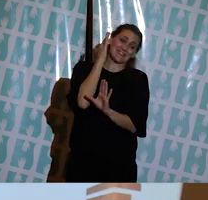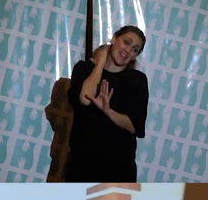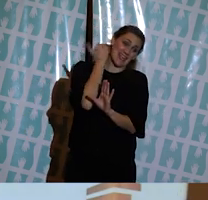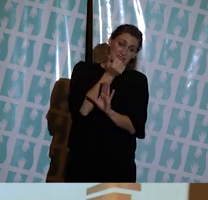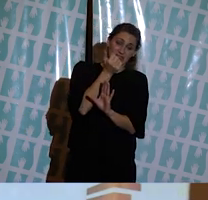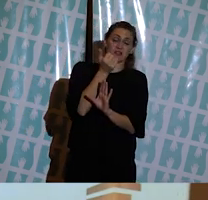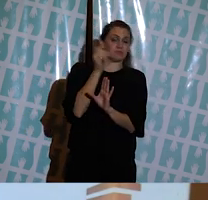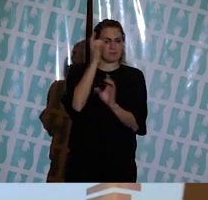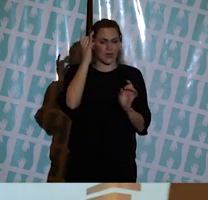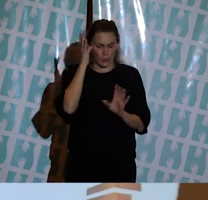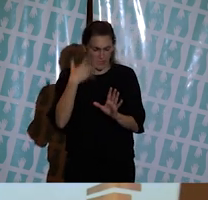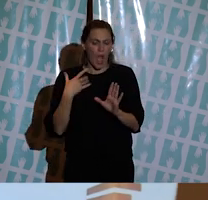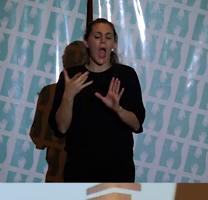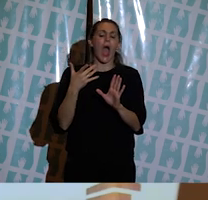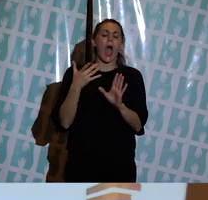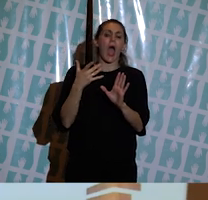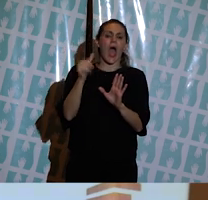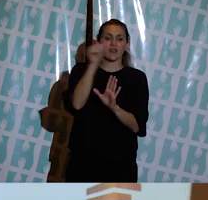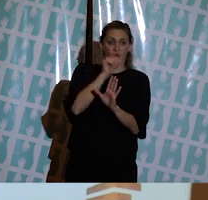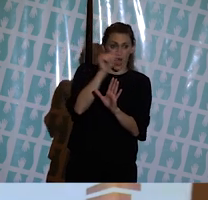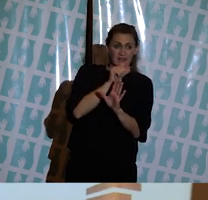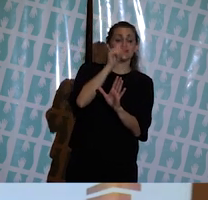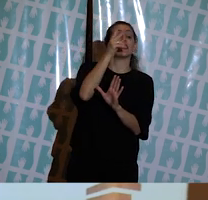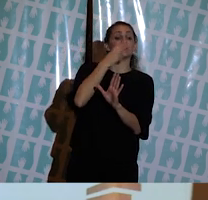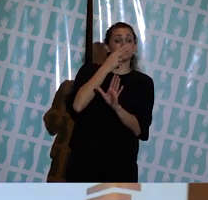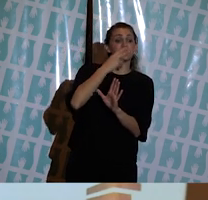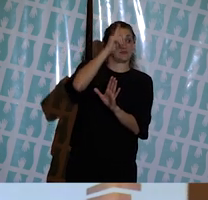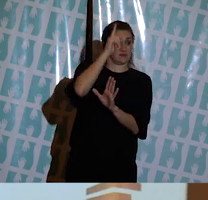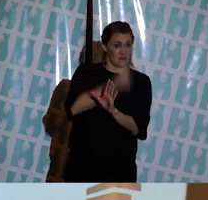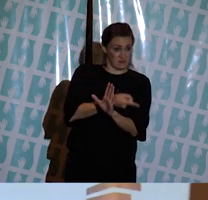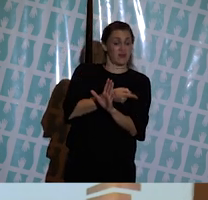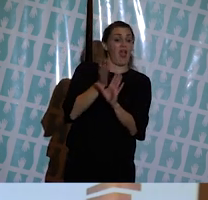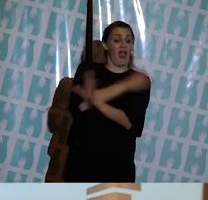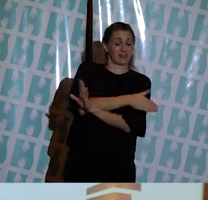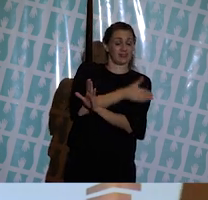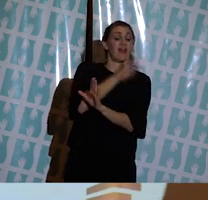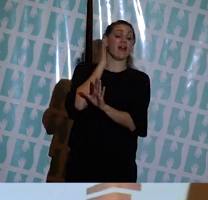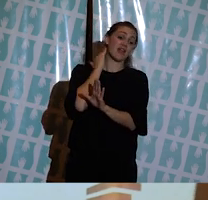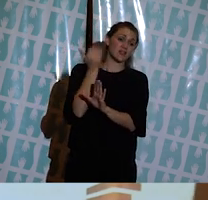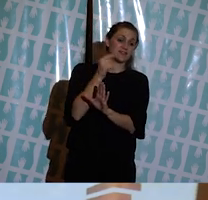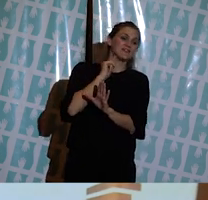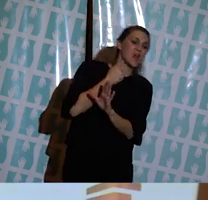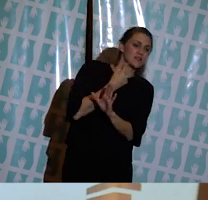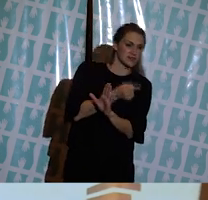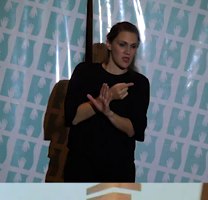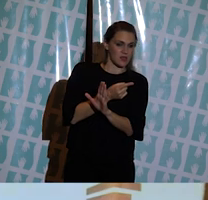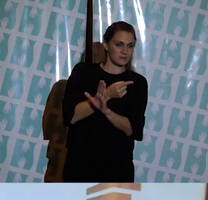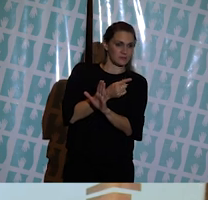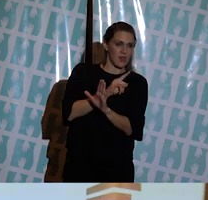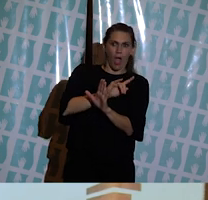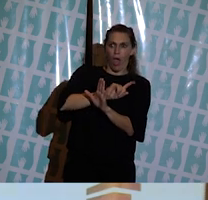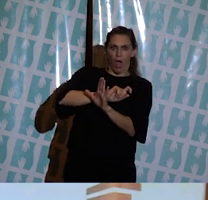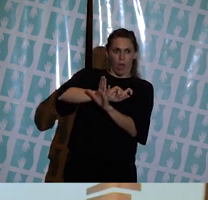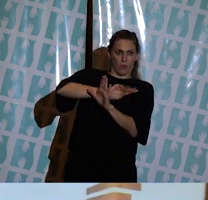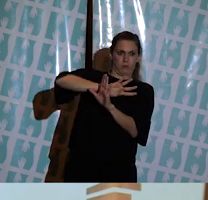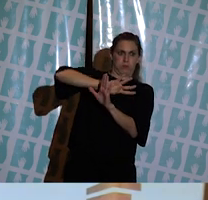de alcohol y de tabaco, de nicotina, antes de los 16 años, por ejemplo, a los 13, multiplica por 400 las posibilidades de